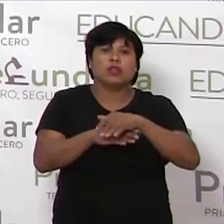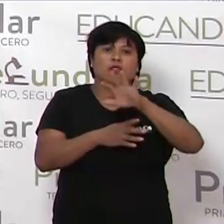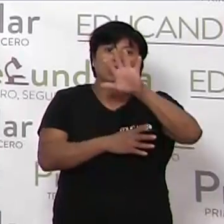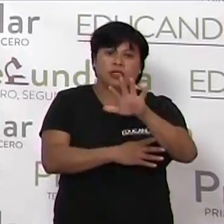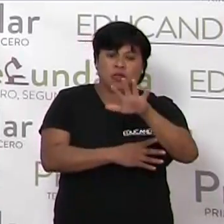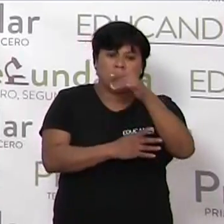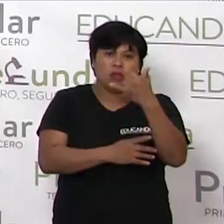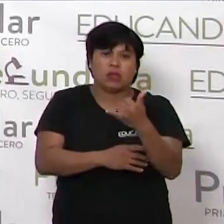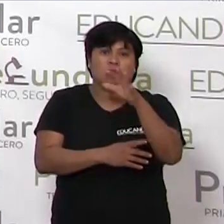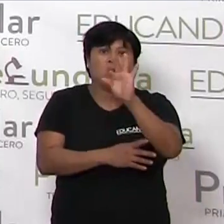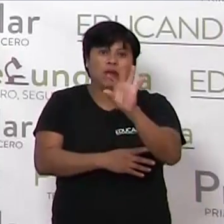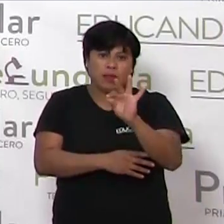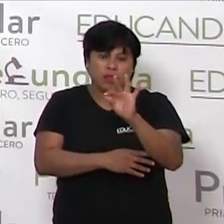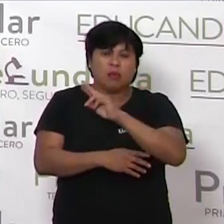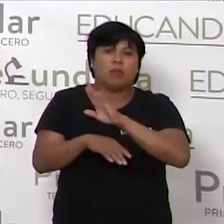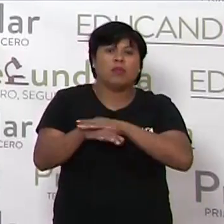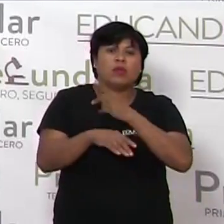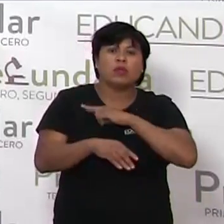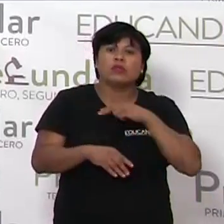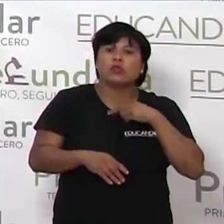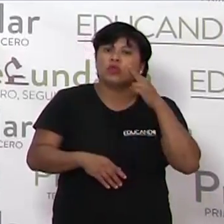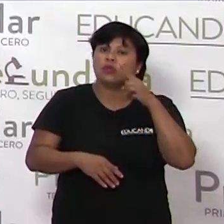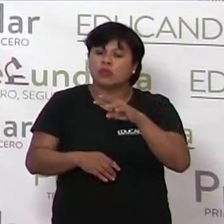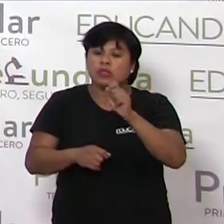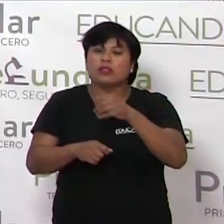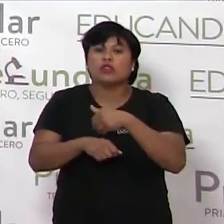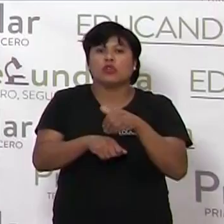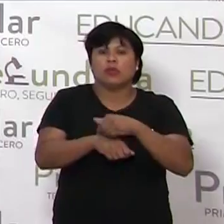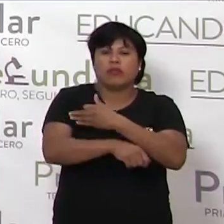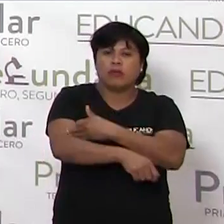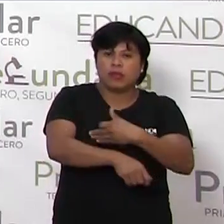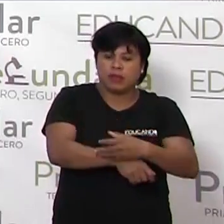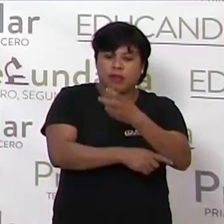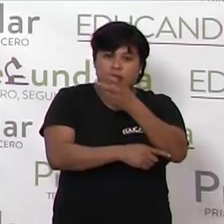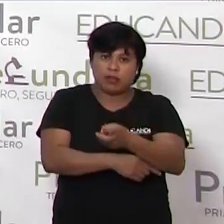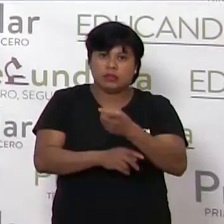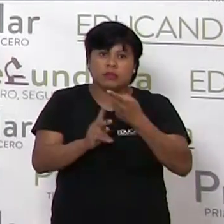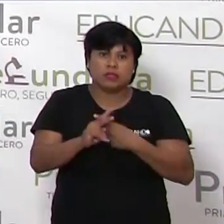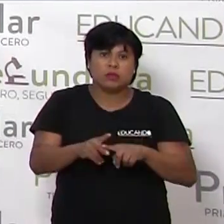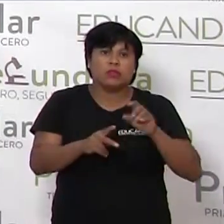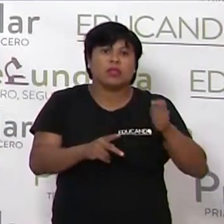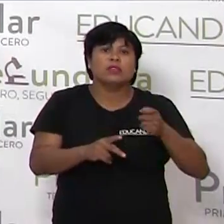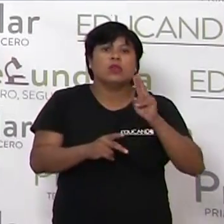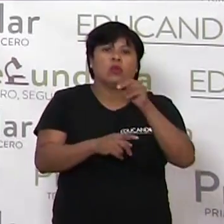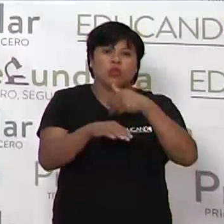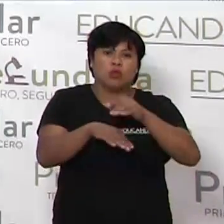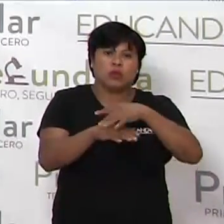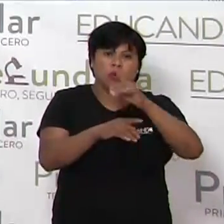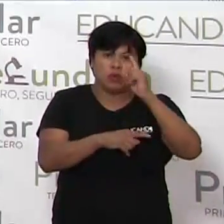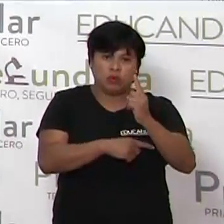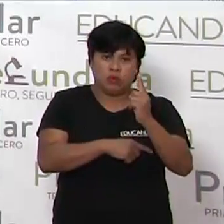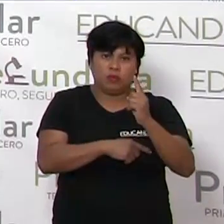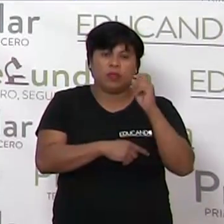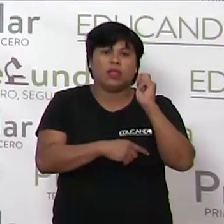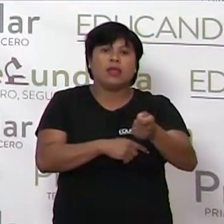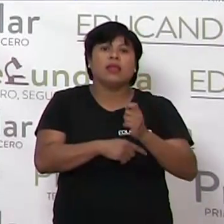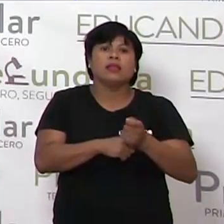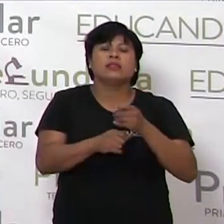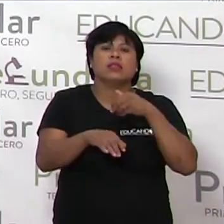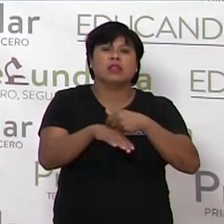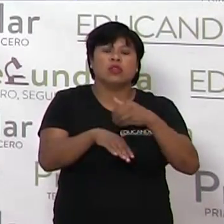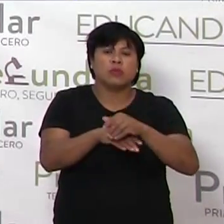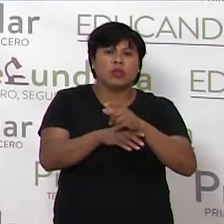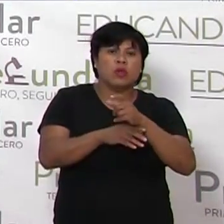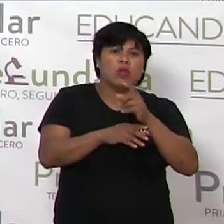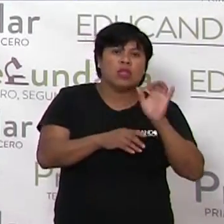que es el 5 y el 40, porque reconocimos que es un número familiar. Y a partir de ahí vamos a reconocer lo que es la unidad, lo que